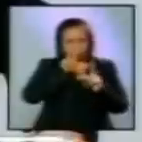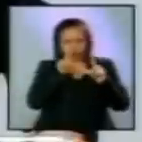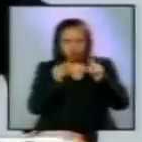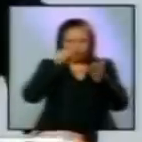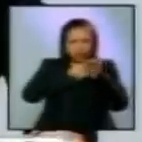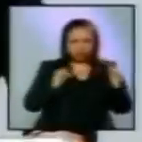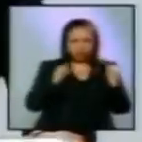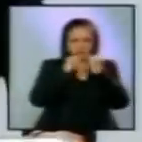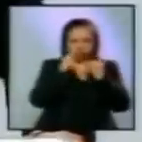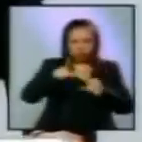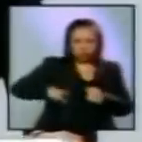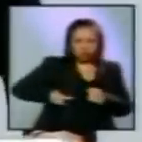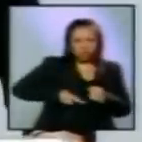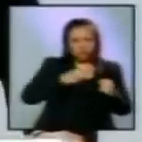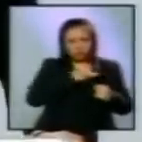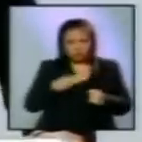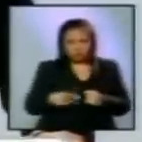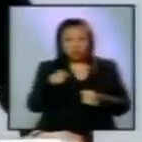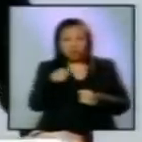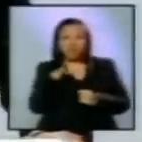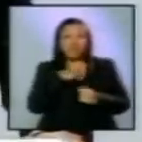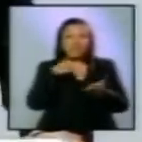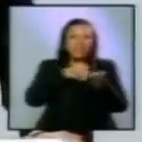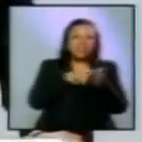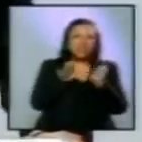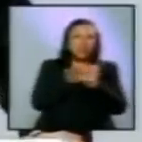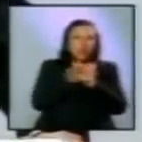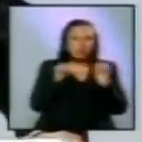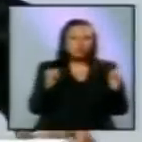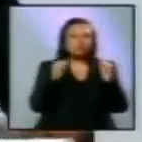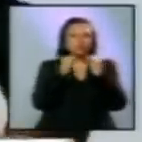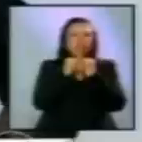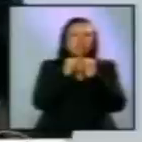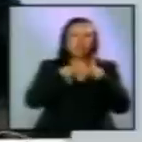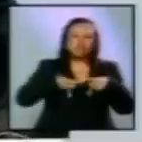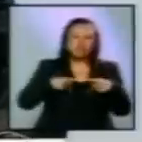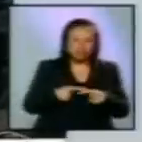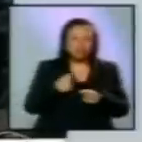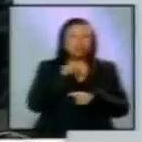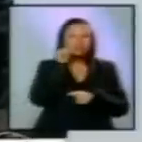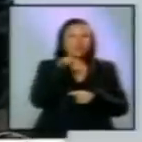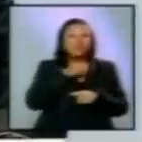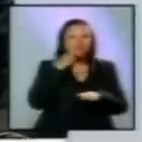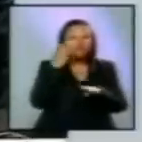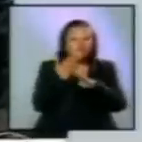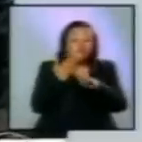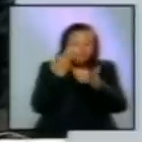instituciones de los gobiernos municipales que tienen debilidad institucional, y una policía estatal única que habré de promover.